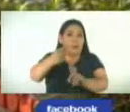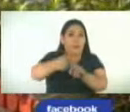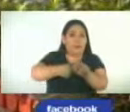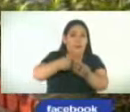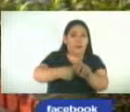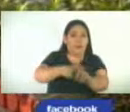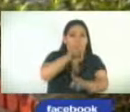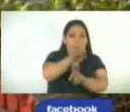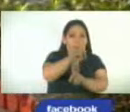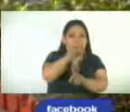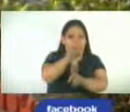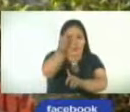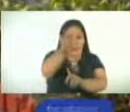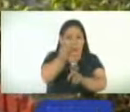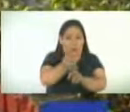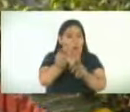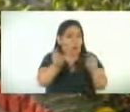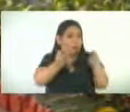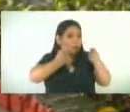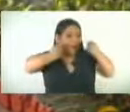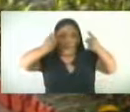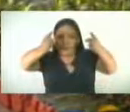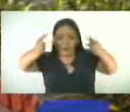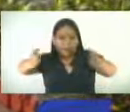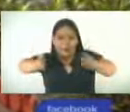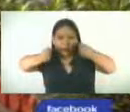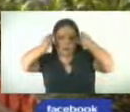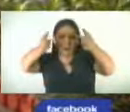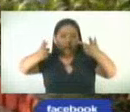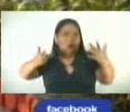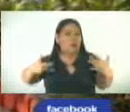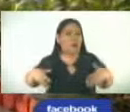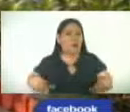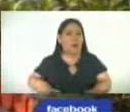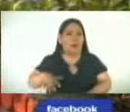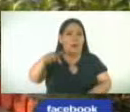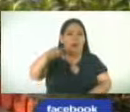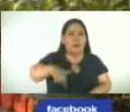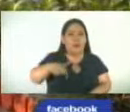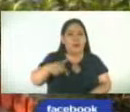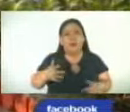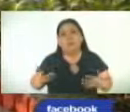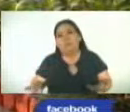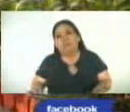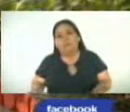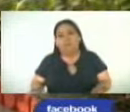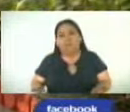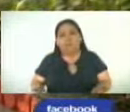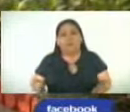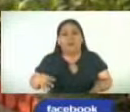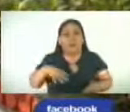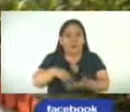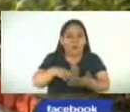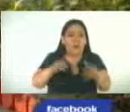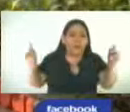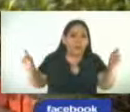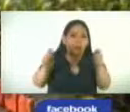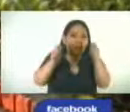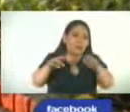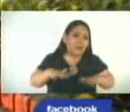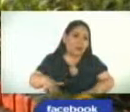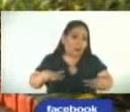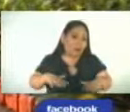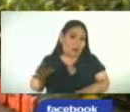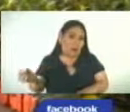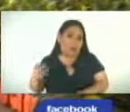10 van a haber muchas sorpresas. Normalmente las fiestas eran un poco más tranquilas, pero hoy van a traer